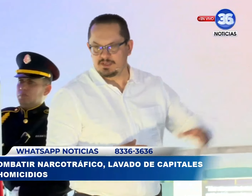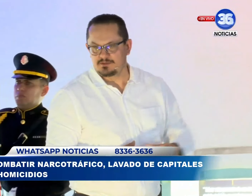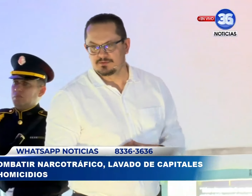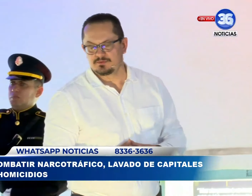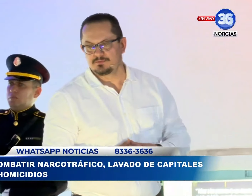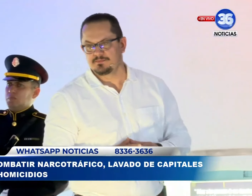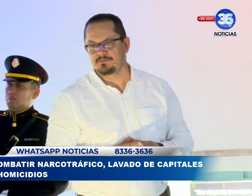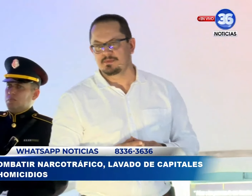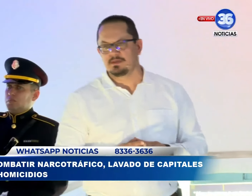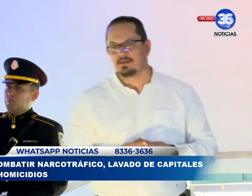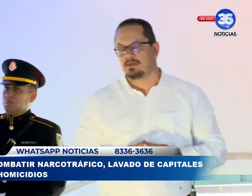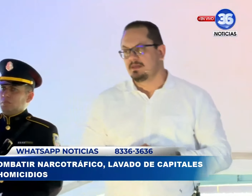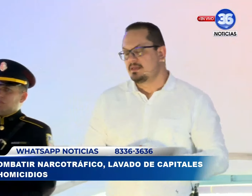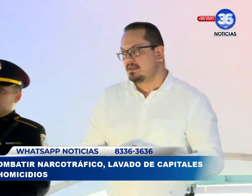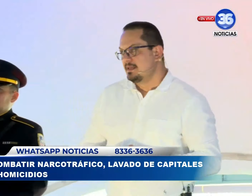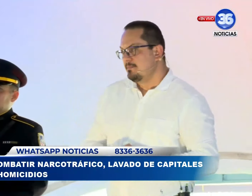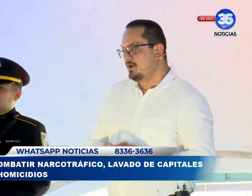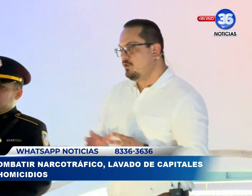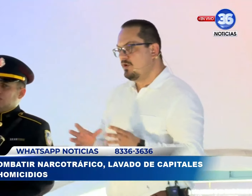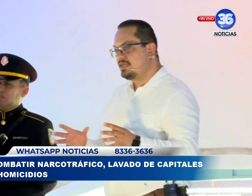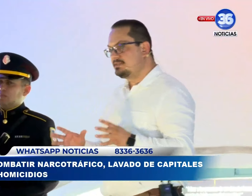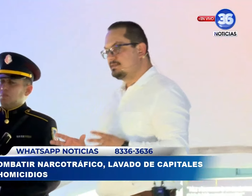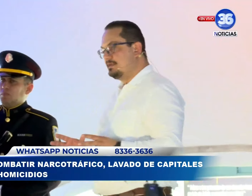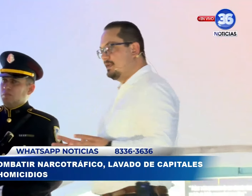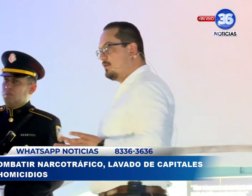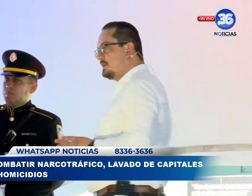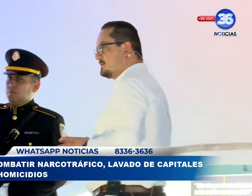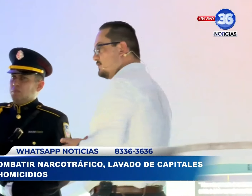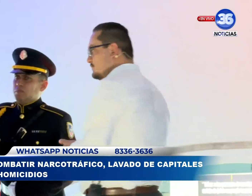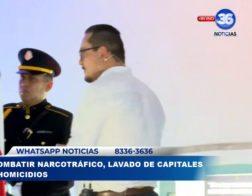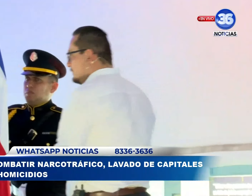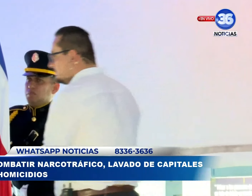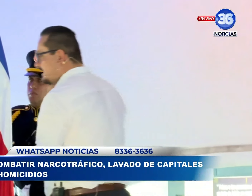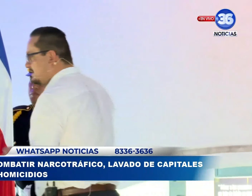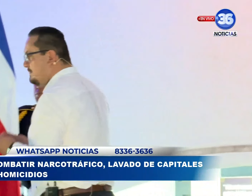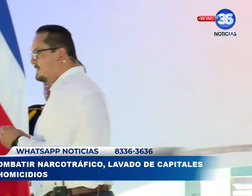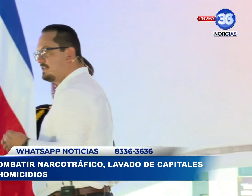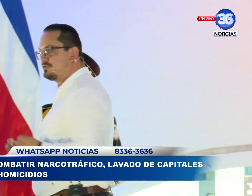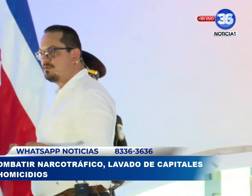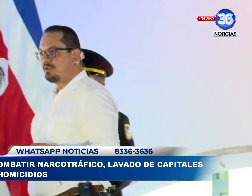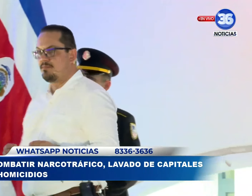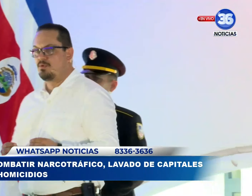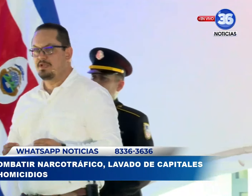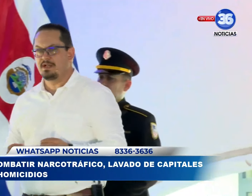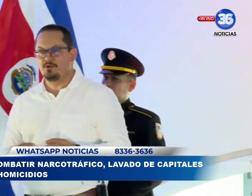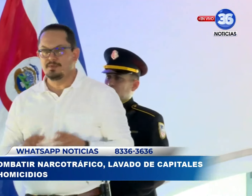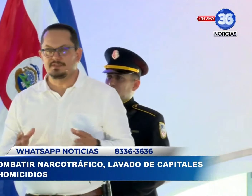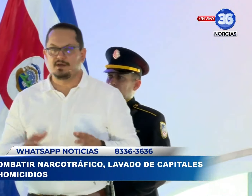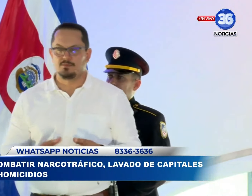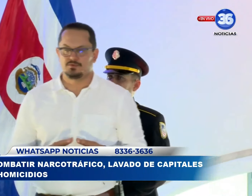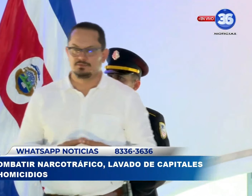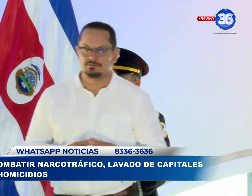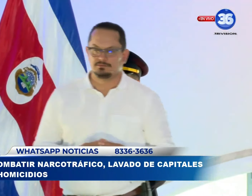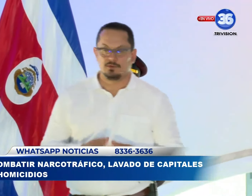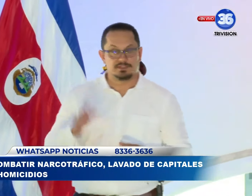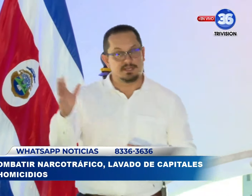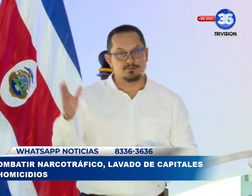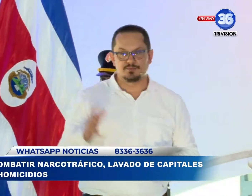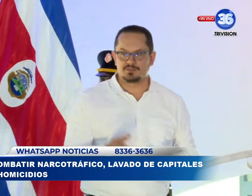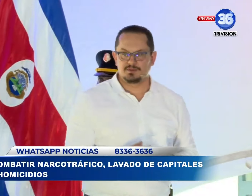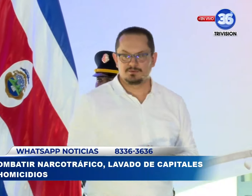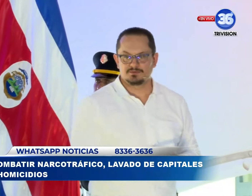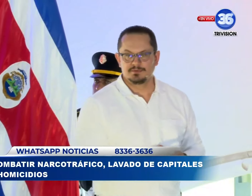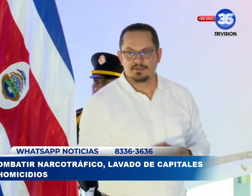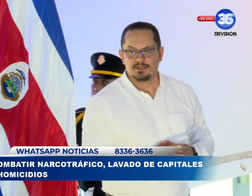los homicidios, pero no es la única solución. Desde el Ministerio de Seguridad Pública